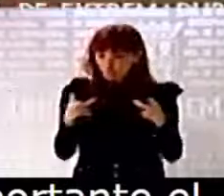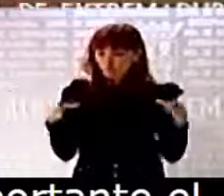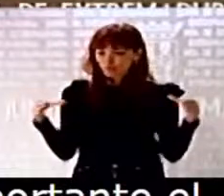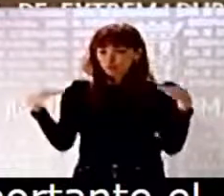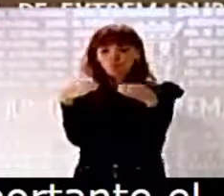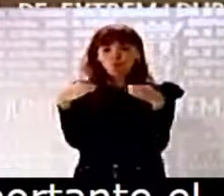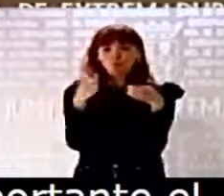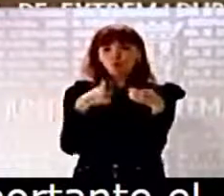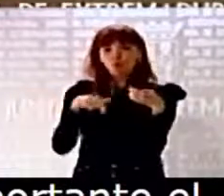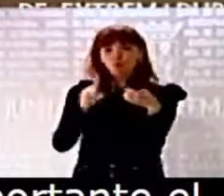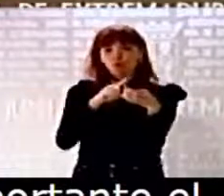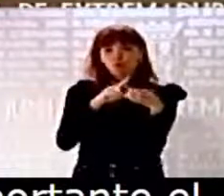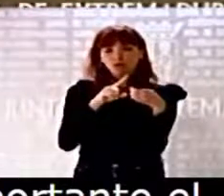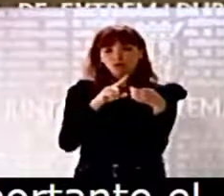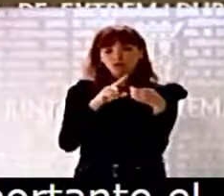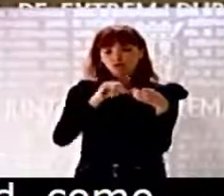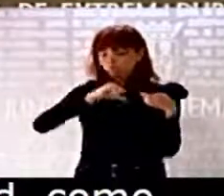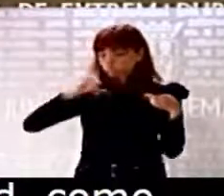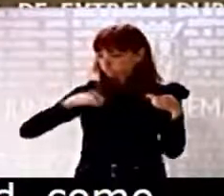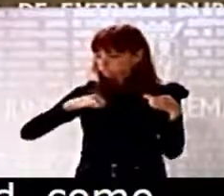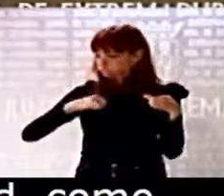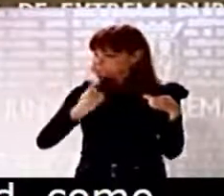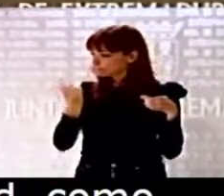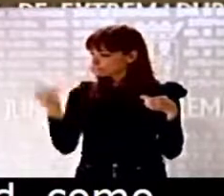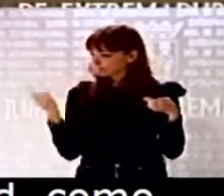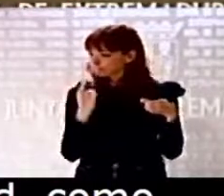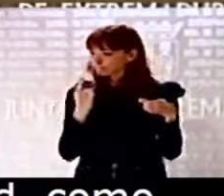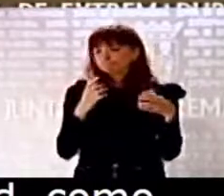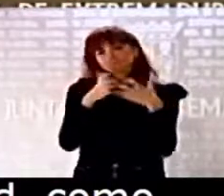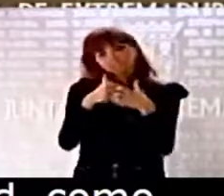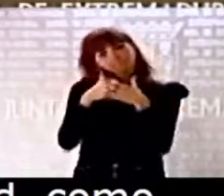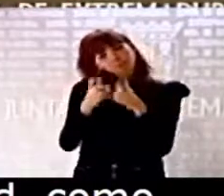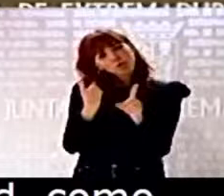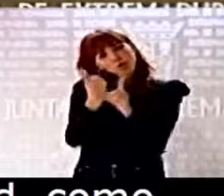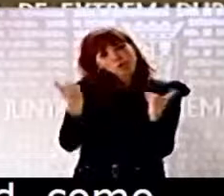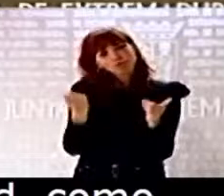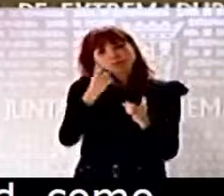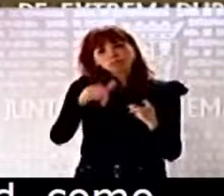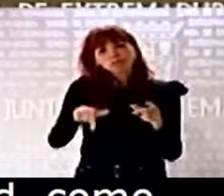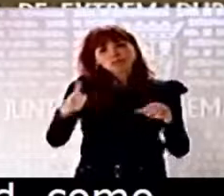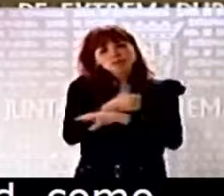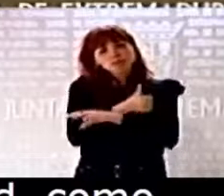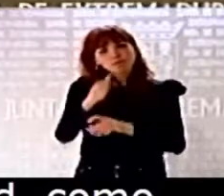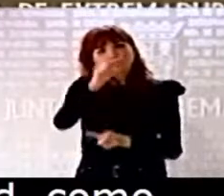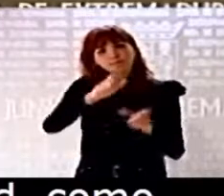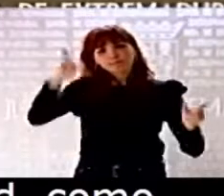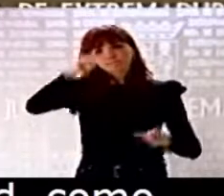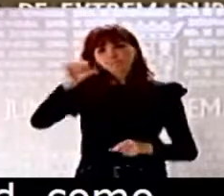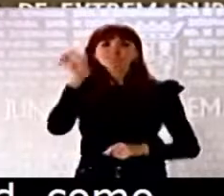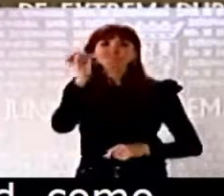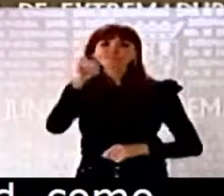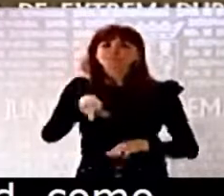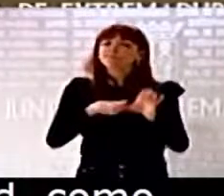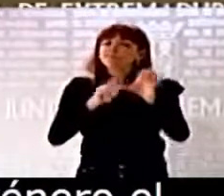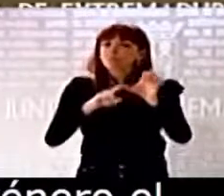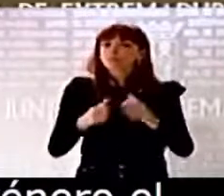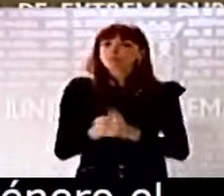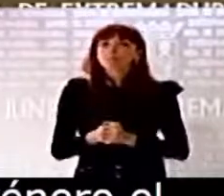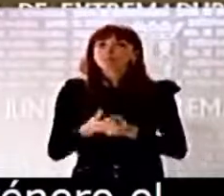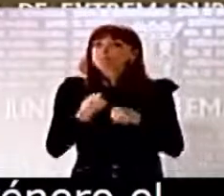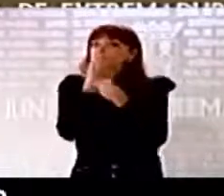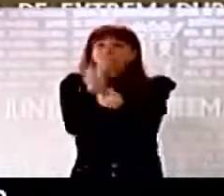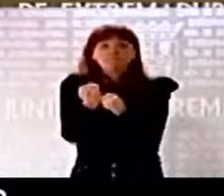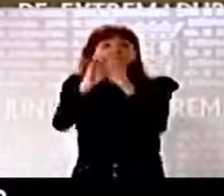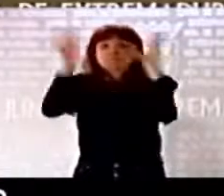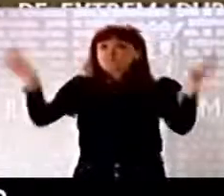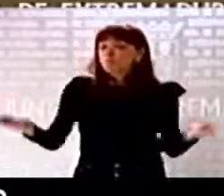colectividad, como agentes individuales contra la violencia de género, que son el conjunto de los ciudadanos y de las ciudadanas de Extremadura. Este es nuestro